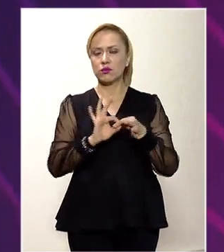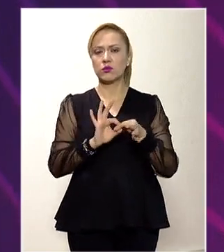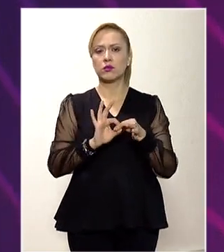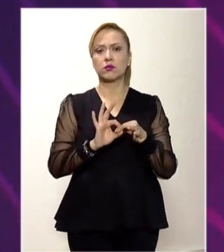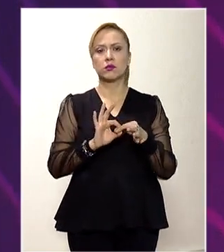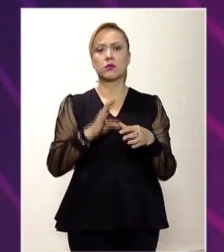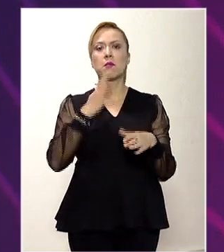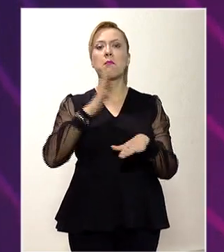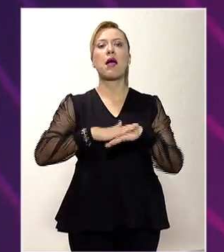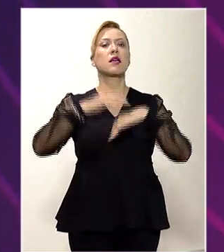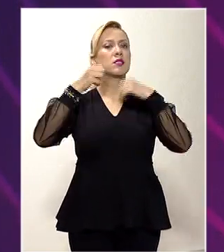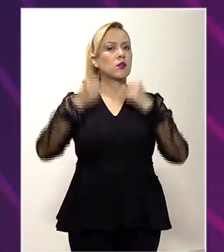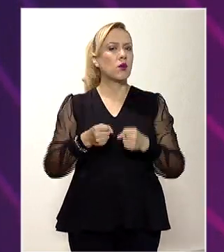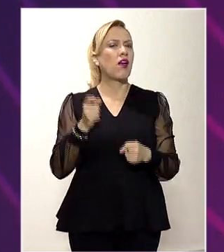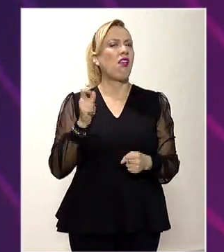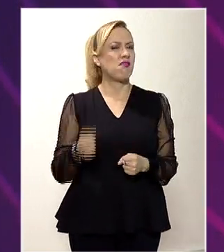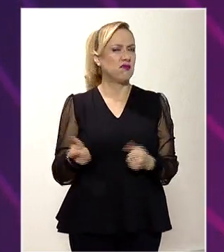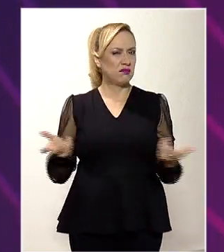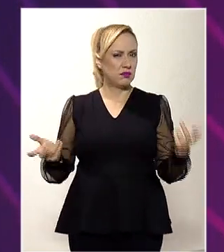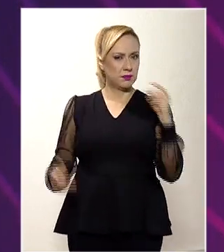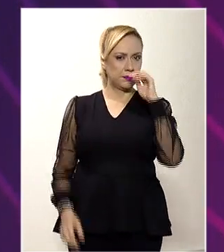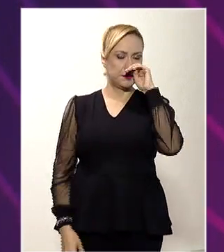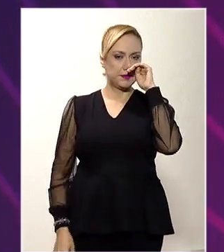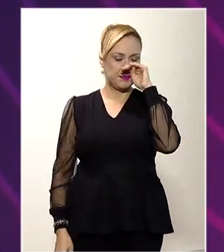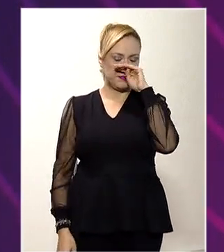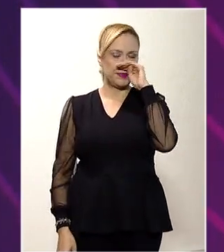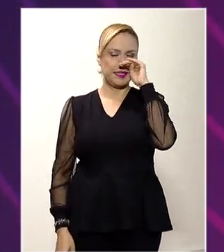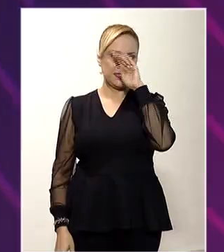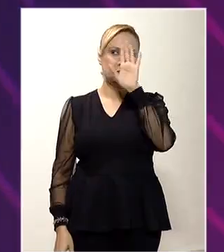condiciones seguras. ¿A qué se refiere eso? Sí.